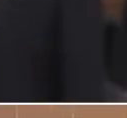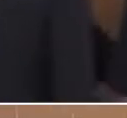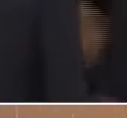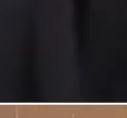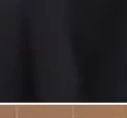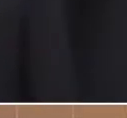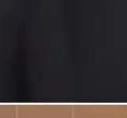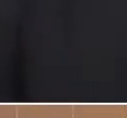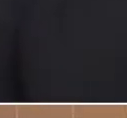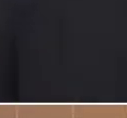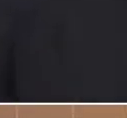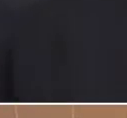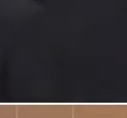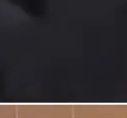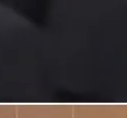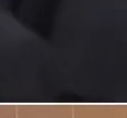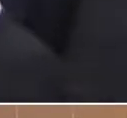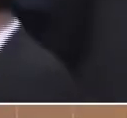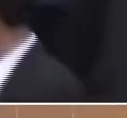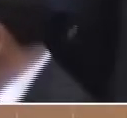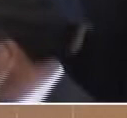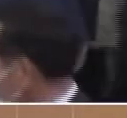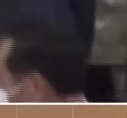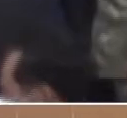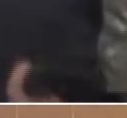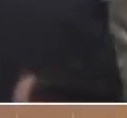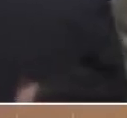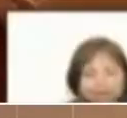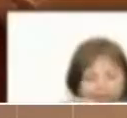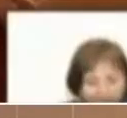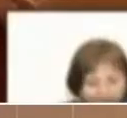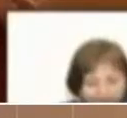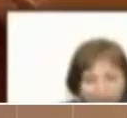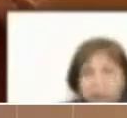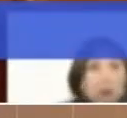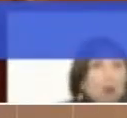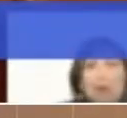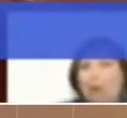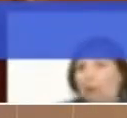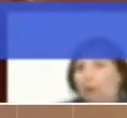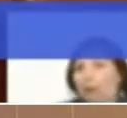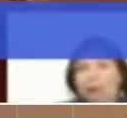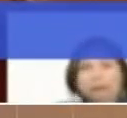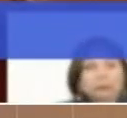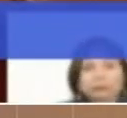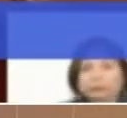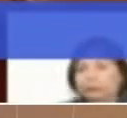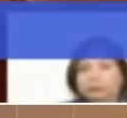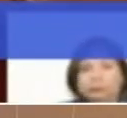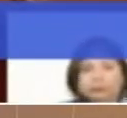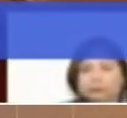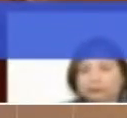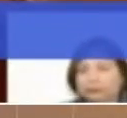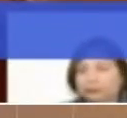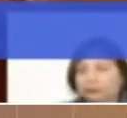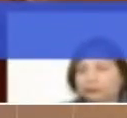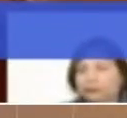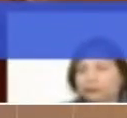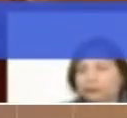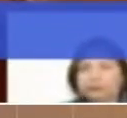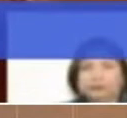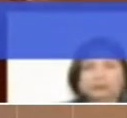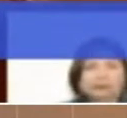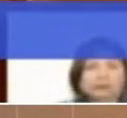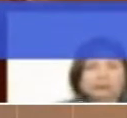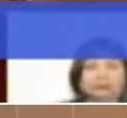Chile, después vienen elecciones en 2022 en Brasil, en Colombia, en Costa Rica, y todos estamos mirando cómo se están moviendo